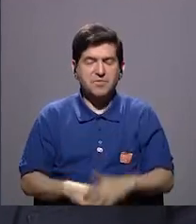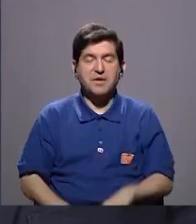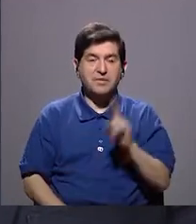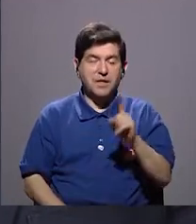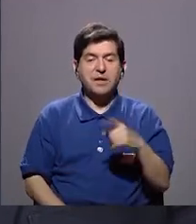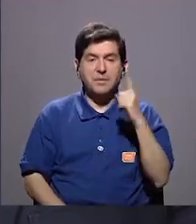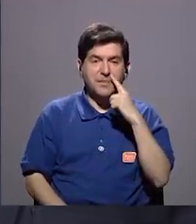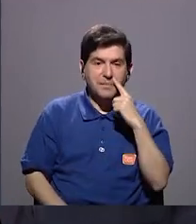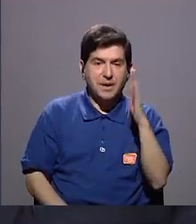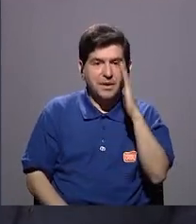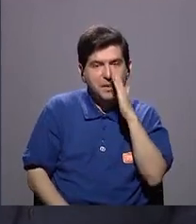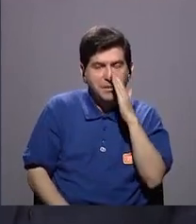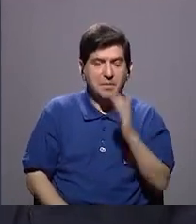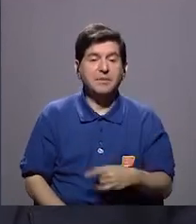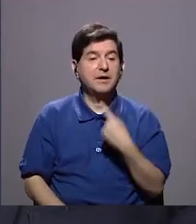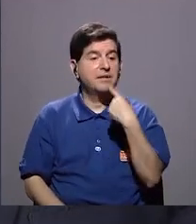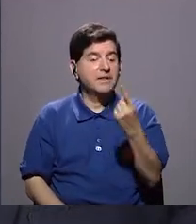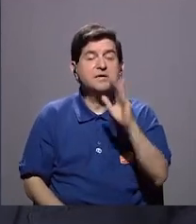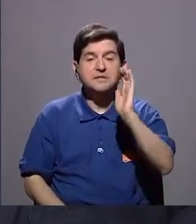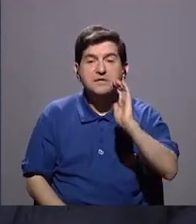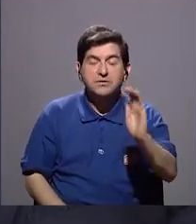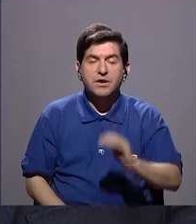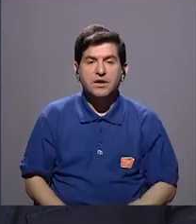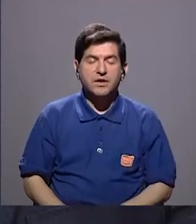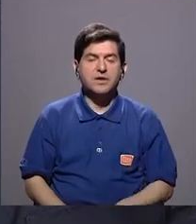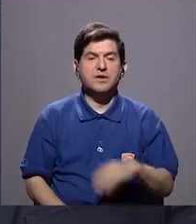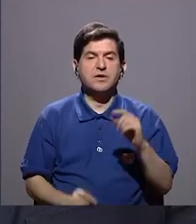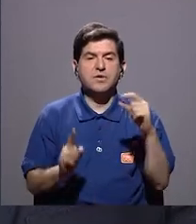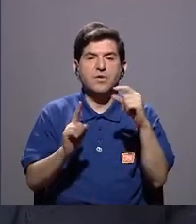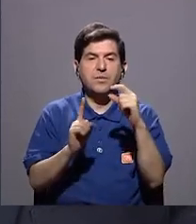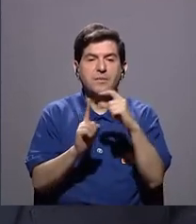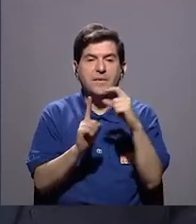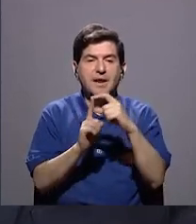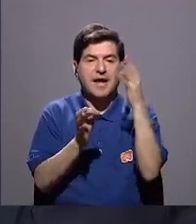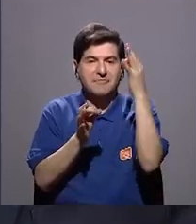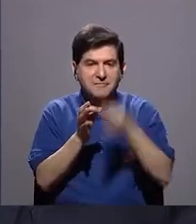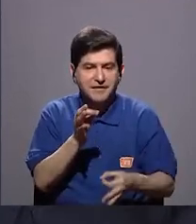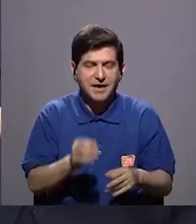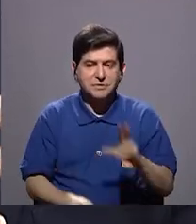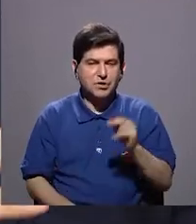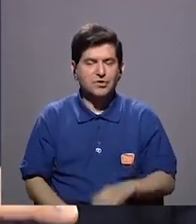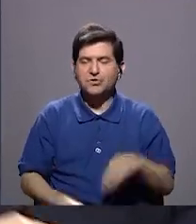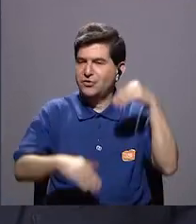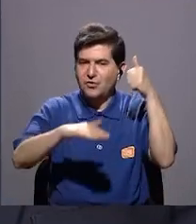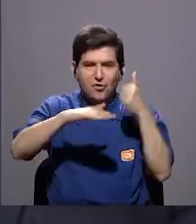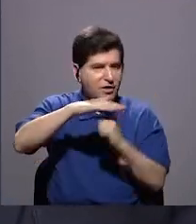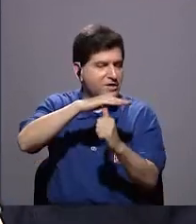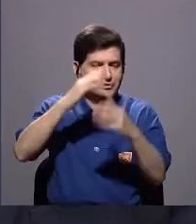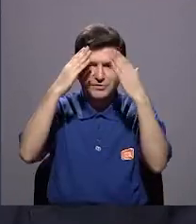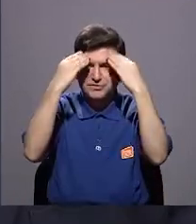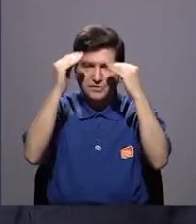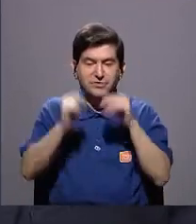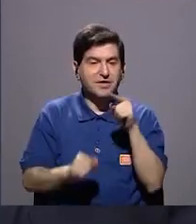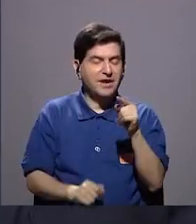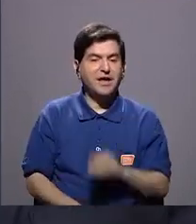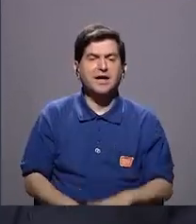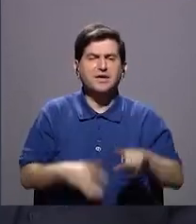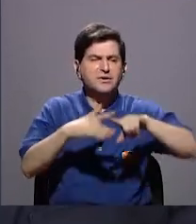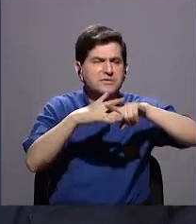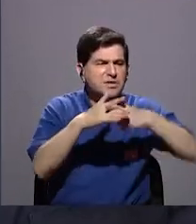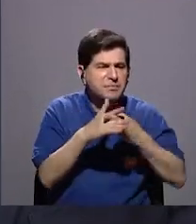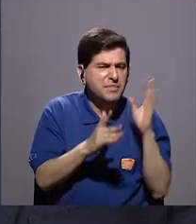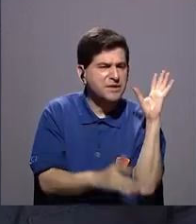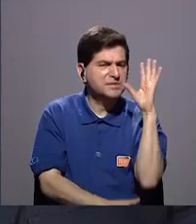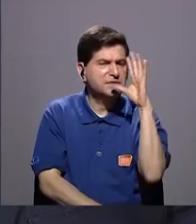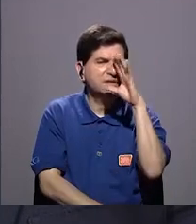alguno de los progenitores, hagámoselo saber al niño en las palabras sencillas. No le ocultemos información, porque ellos van a